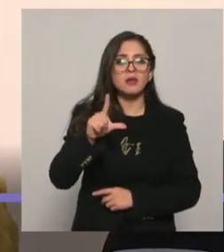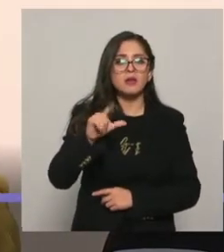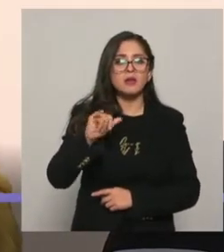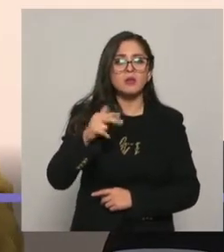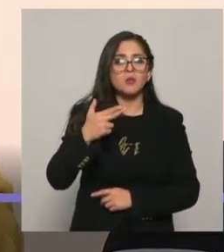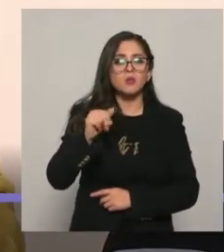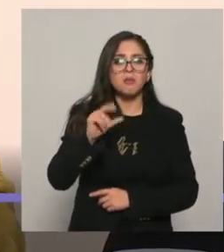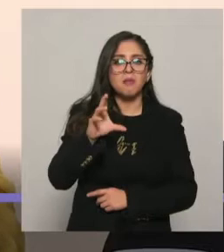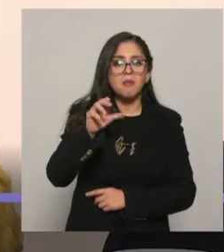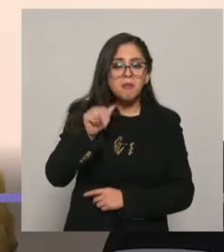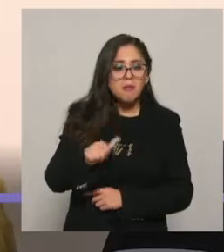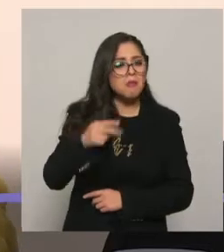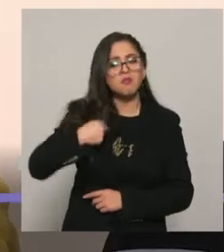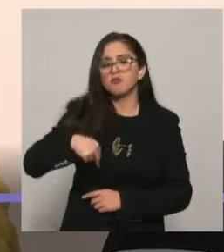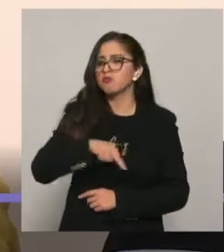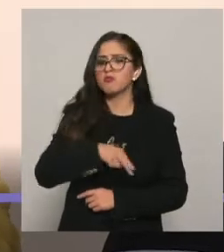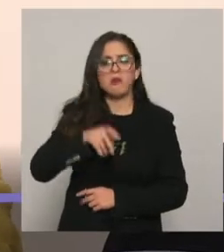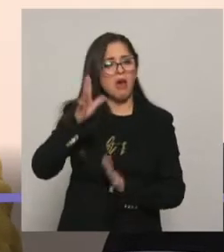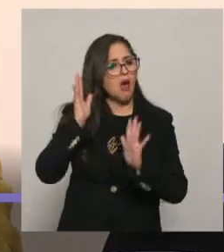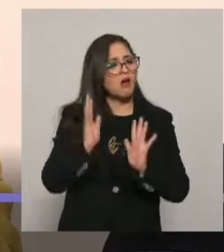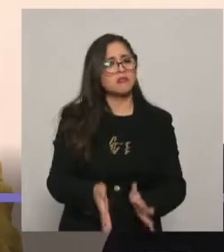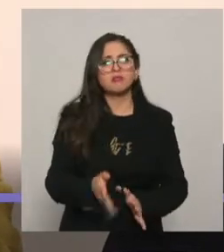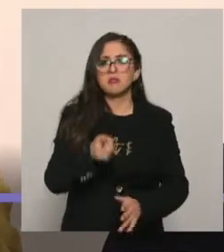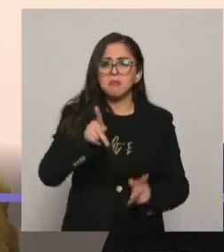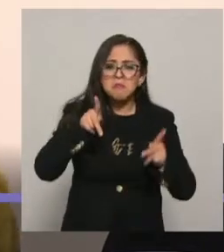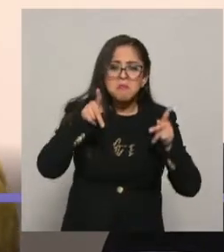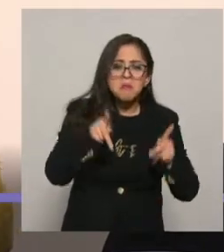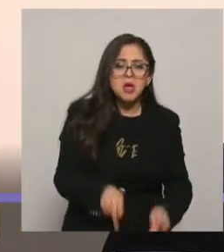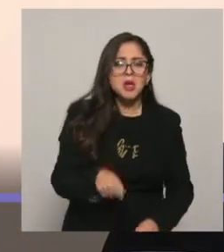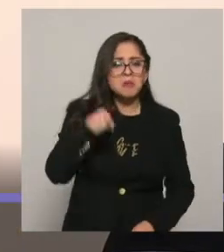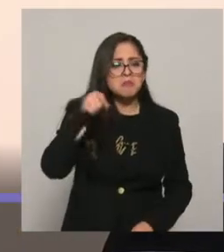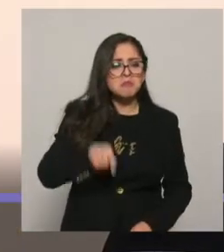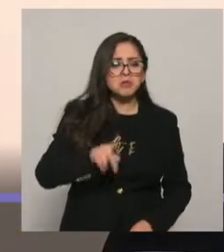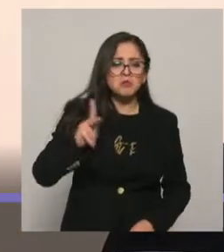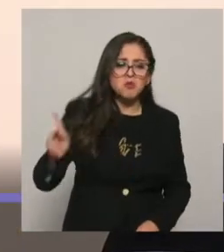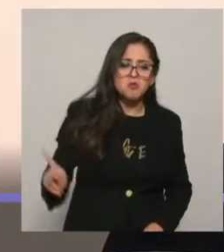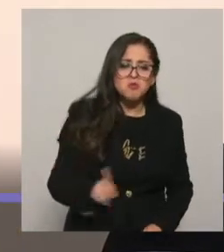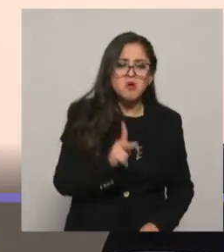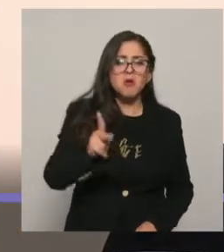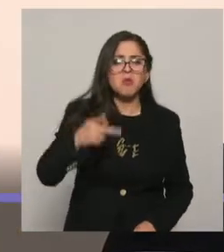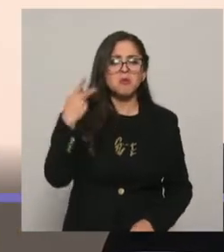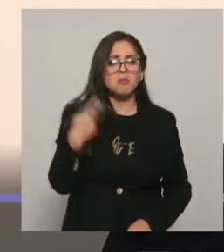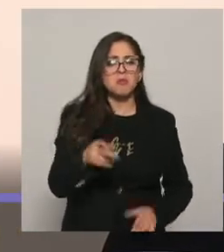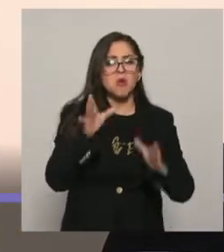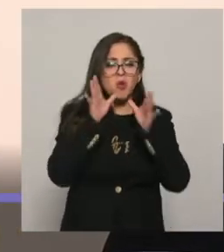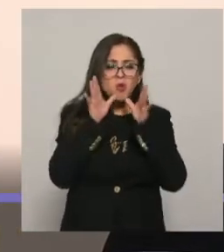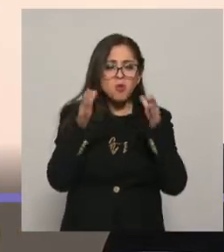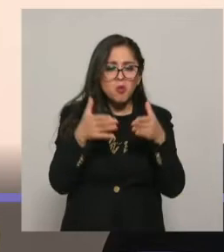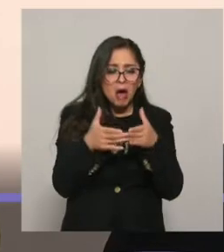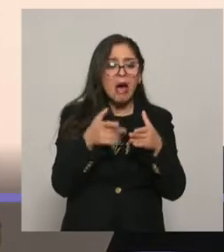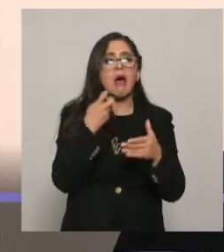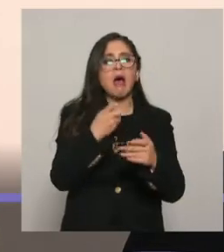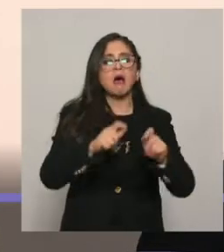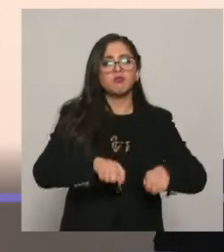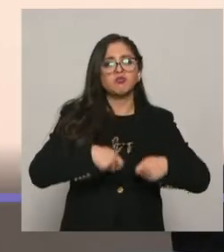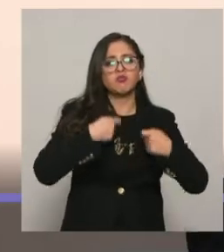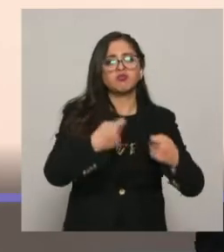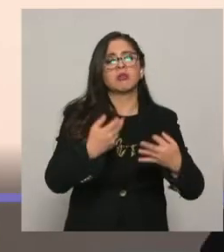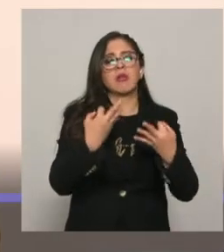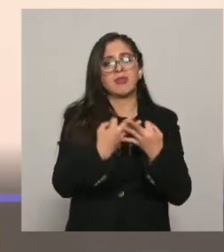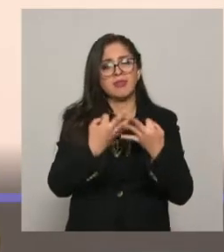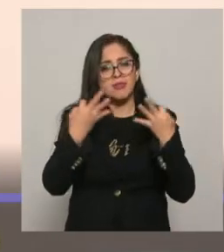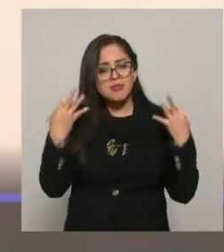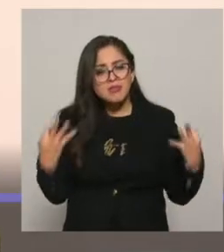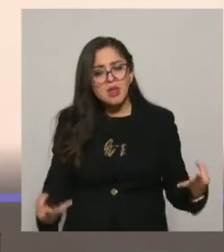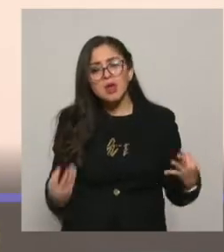nuestro panteón en nuestro pueblo, en nuestra comunidad. Entonces se dieron terrenos y se construyó,